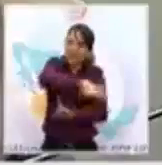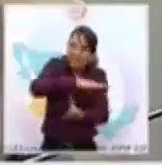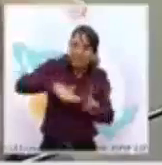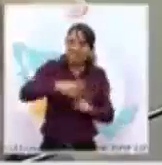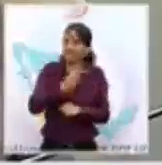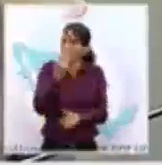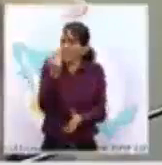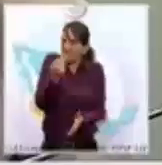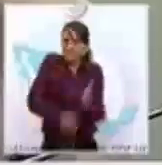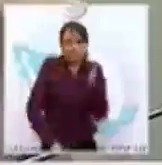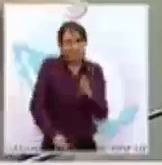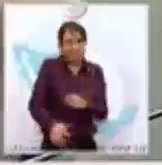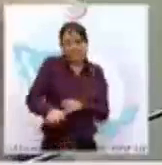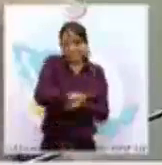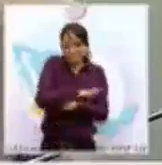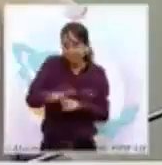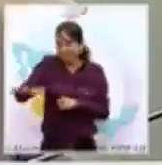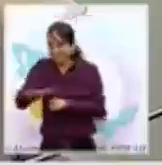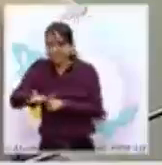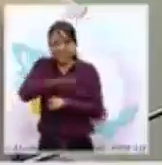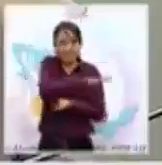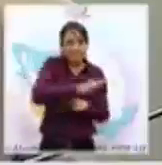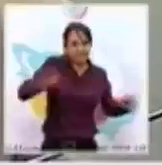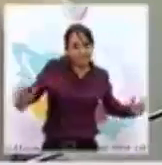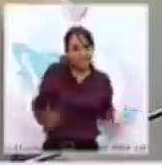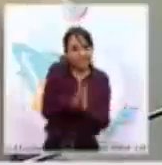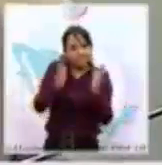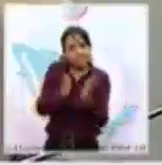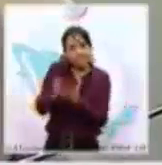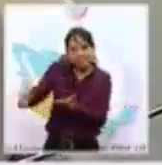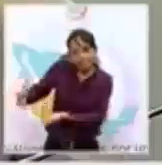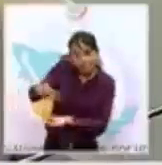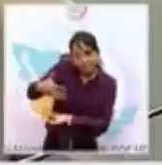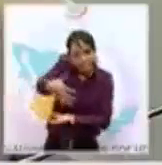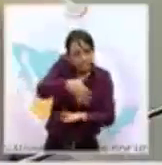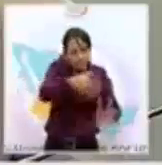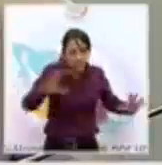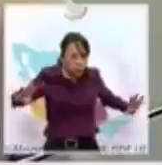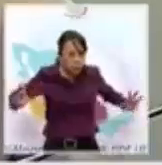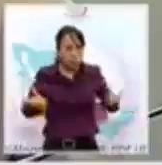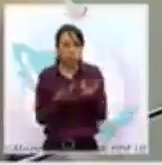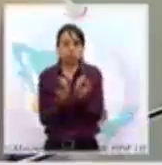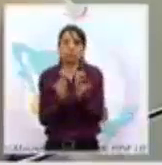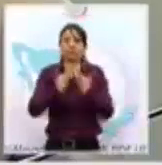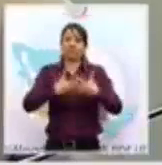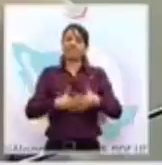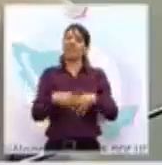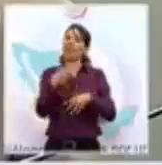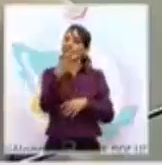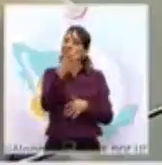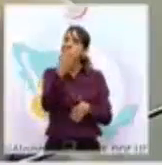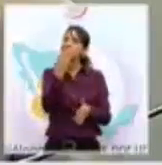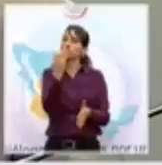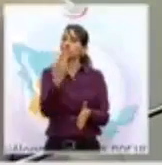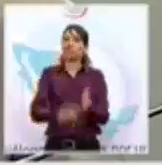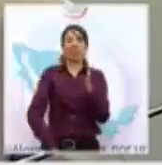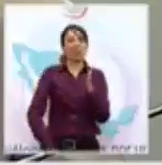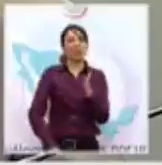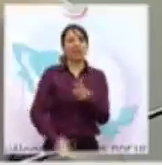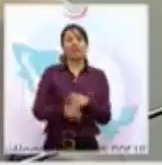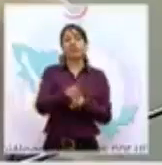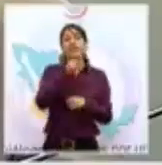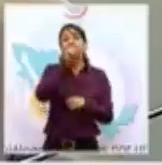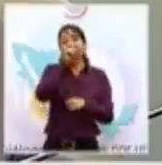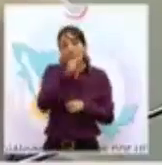retomarla, es un punto fundamental. Creo que ahí nos habíamos alejado mucho, ¿no? Y todo pensar en un proceso